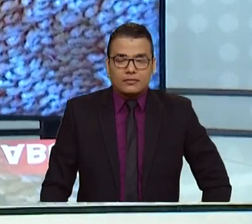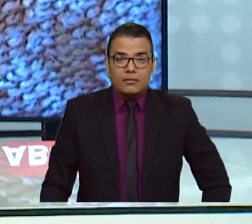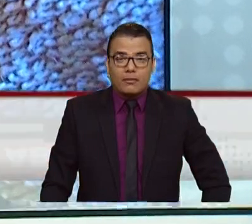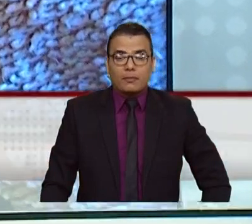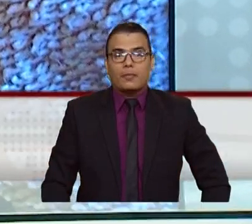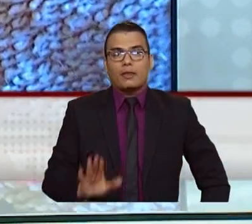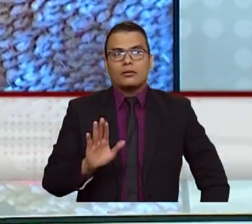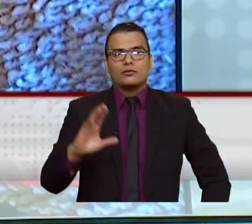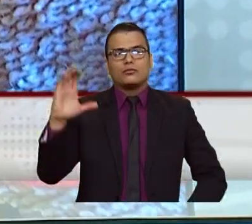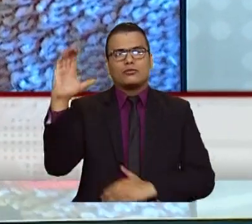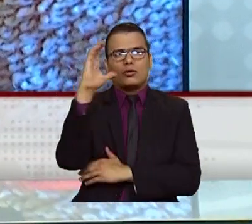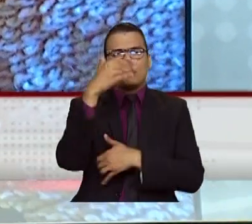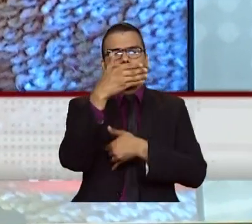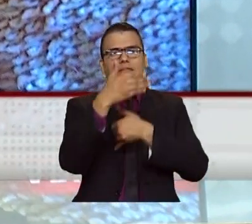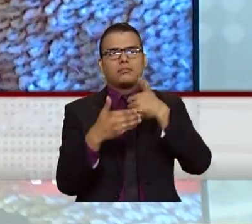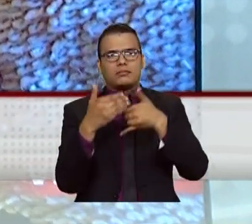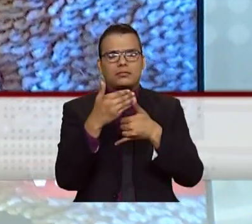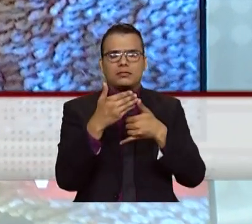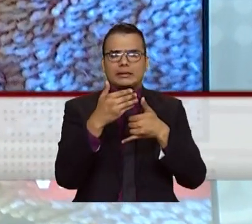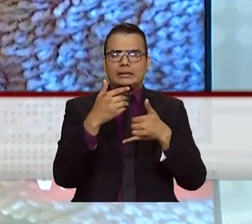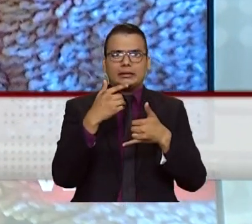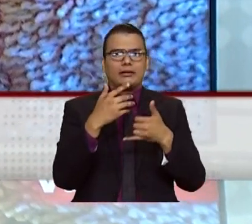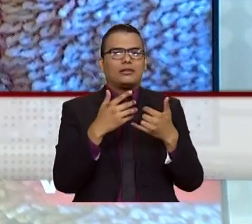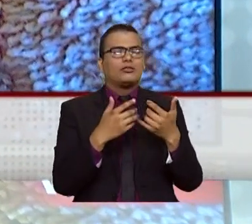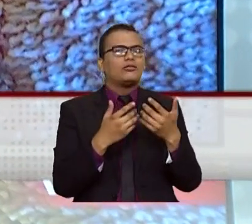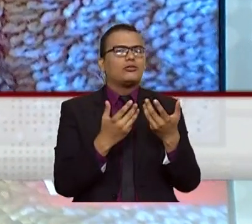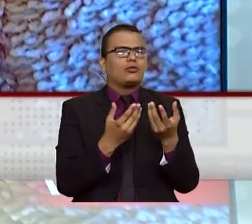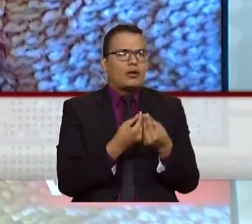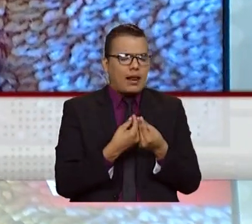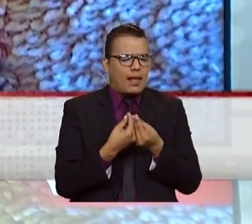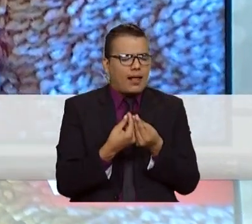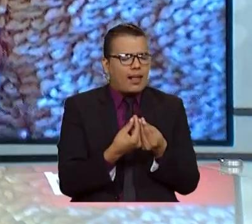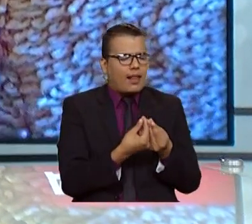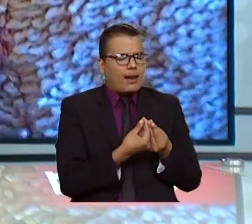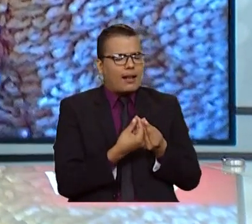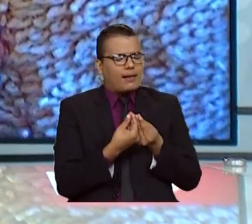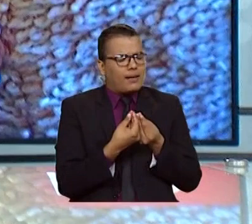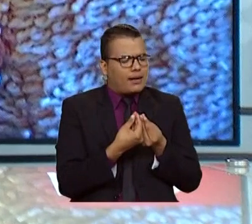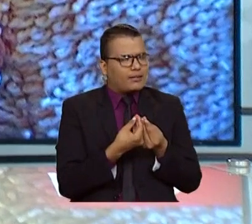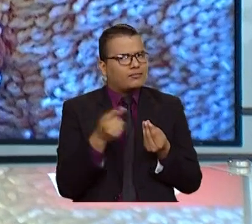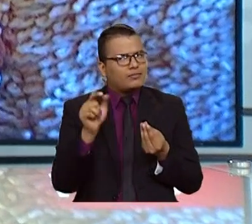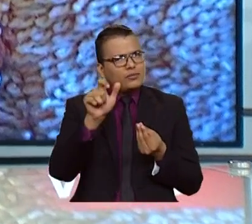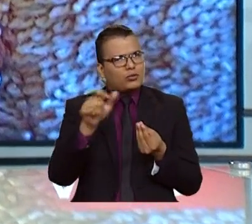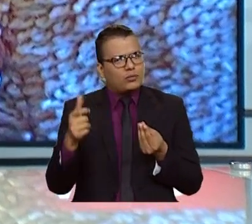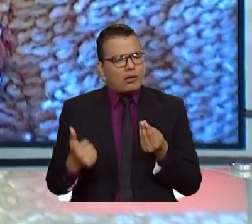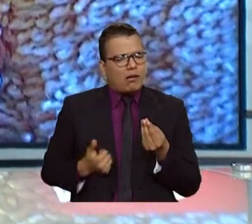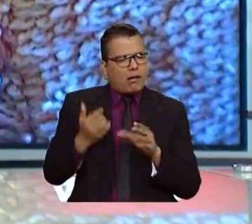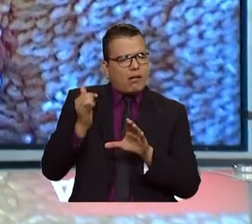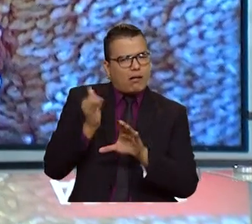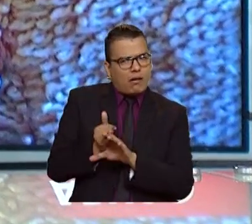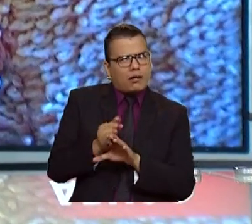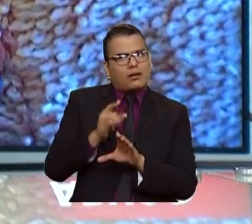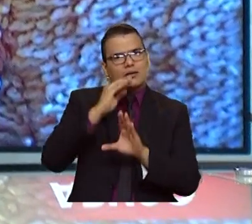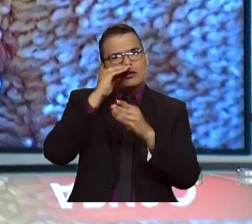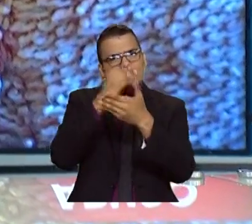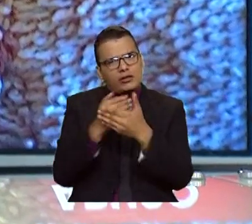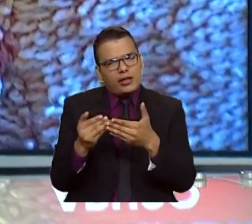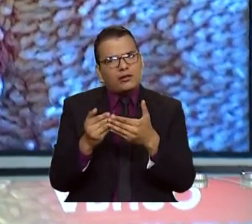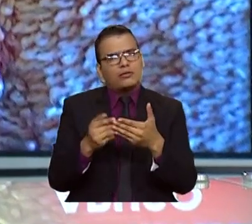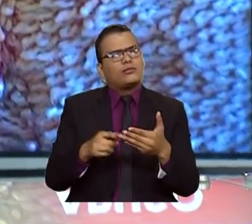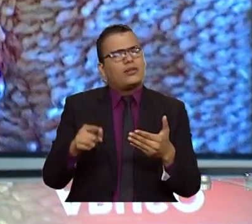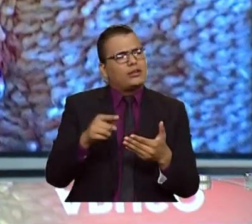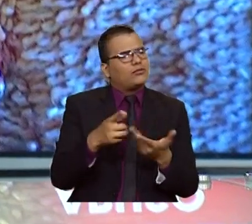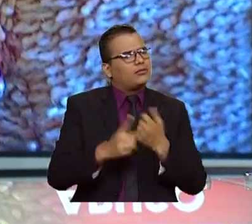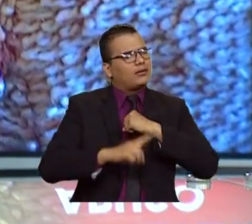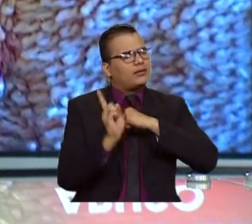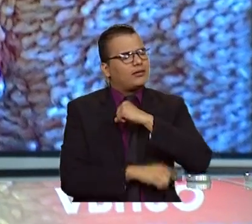mientras el país se polariza por cuenta de las penas que deberían imponerse o no a los abusadores y asesinos de niños las agresiones contra